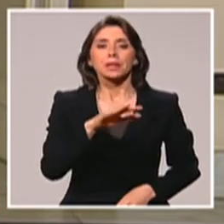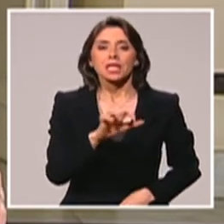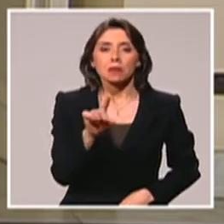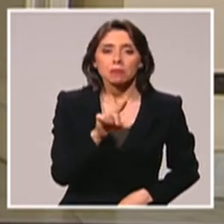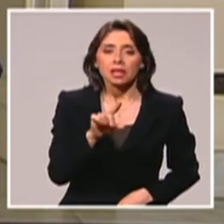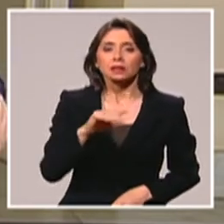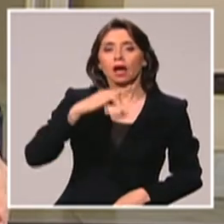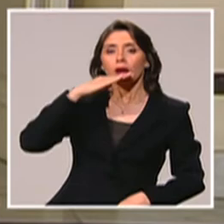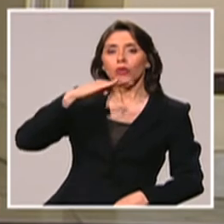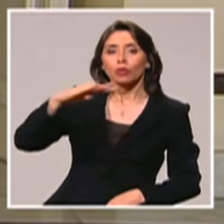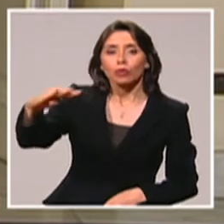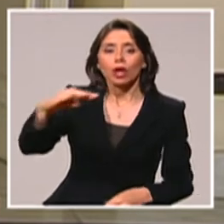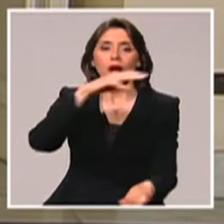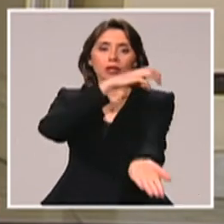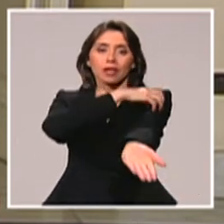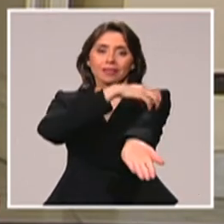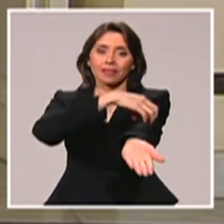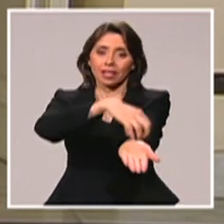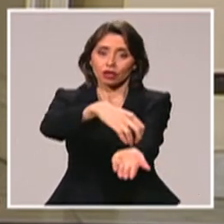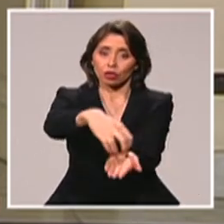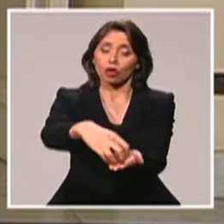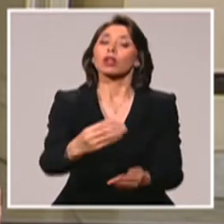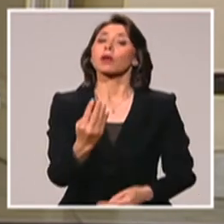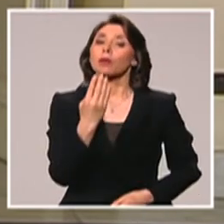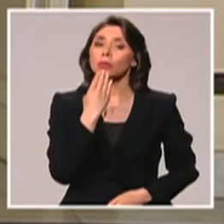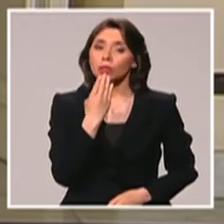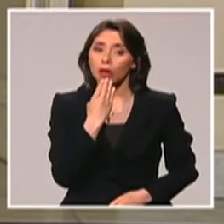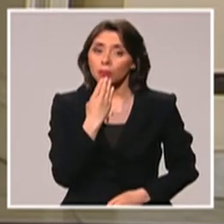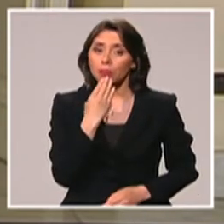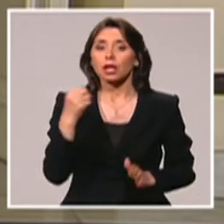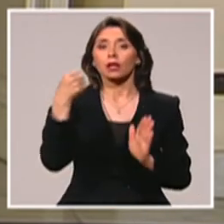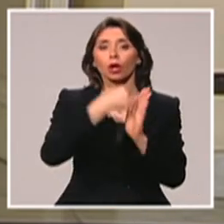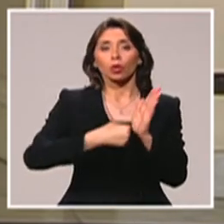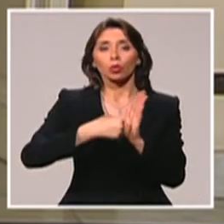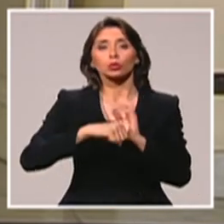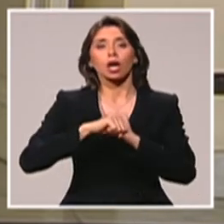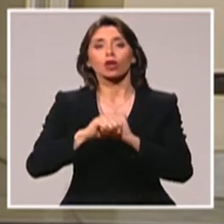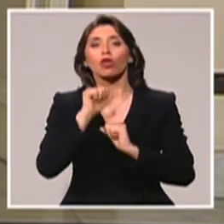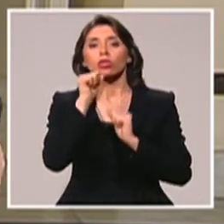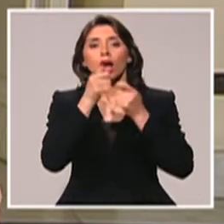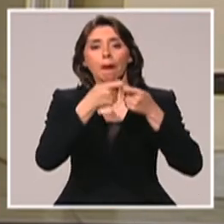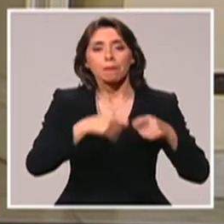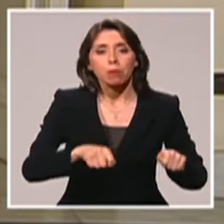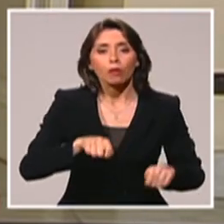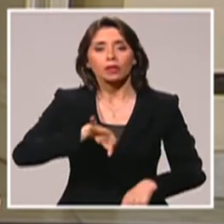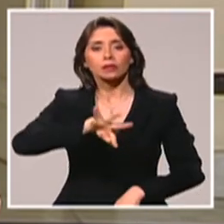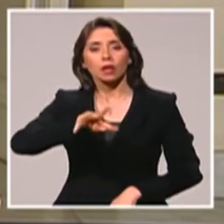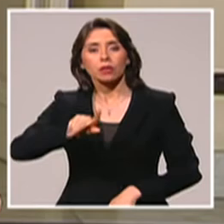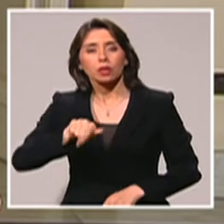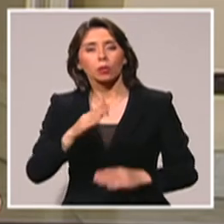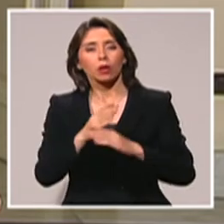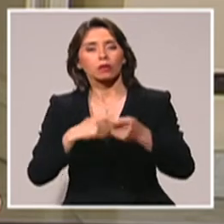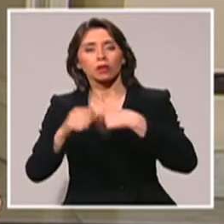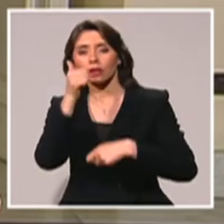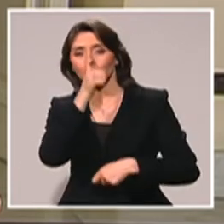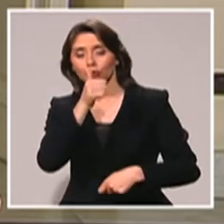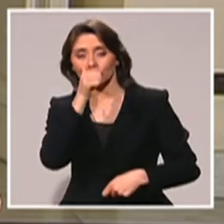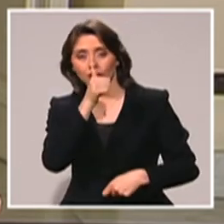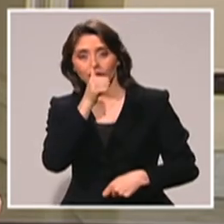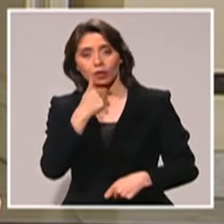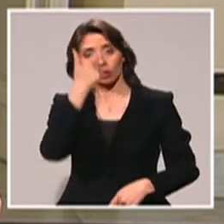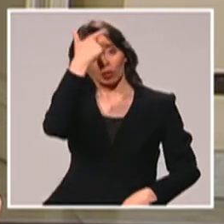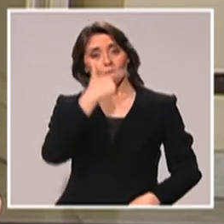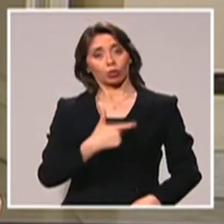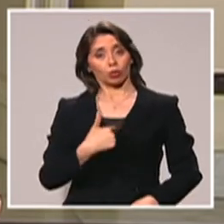y a las regiones y también con la lucha contra la pobreza la delincuencia y el narcotráfico como